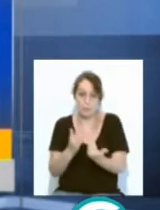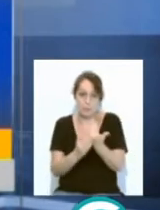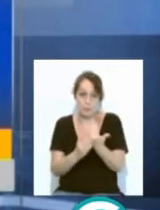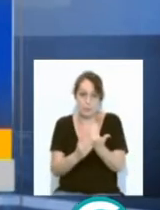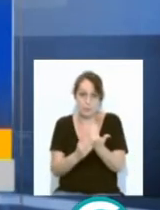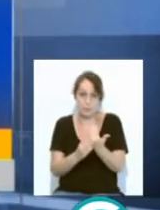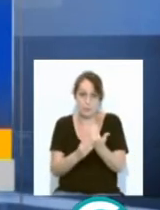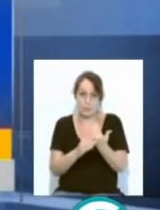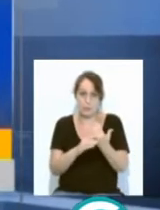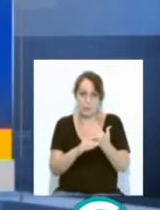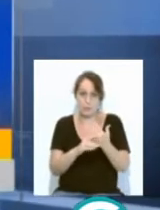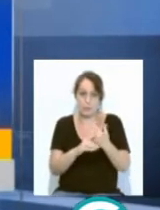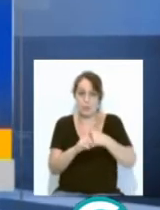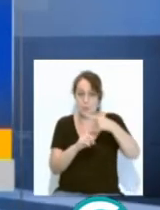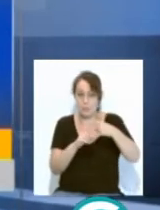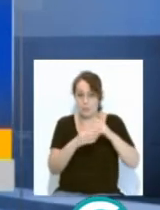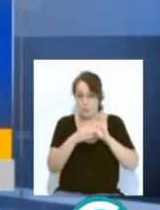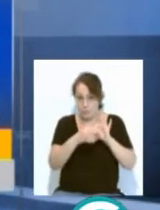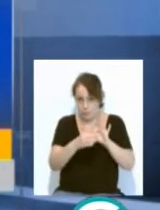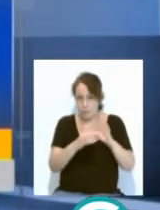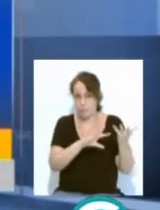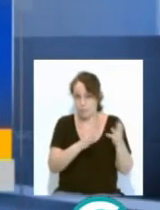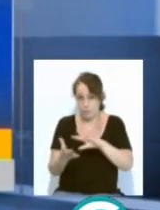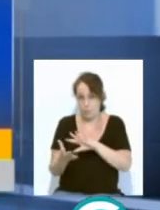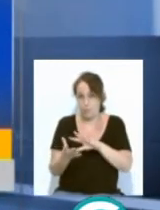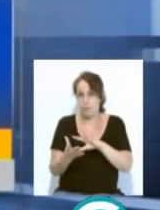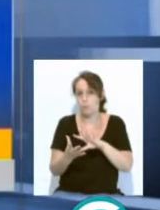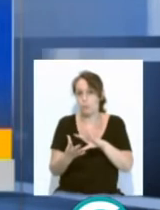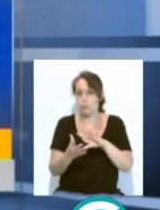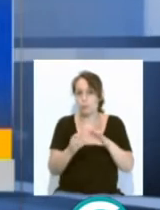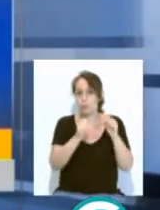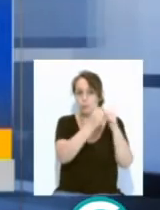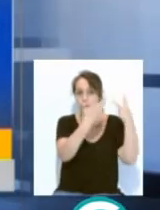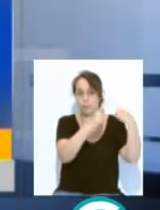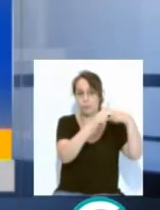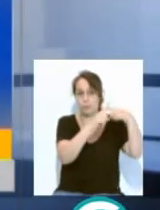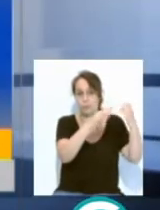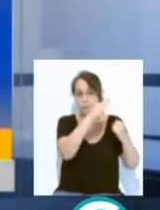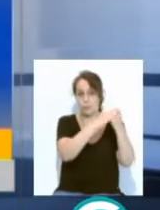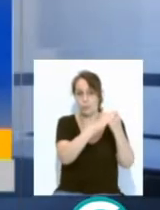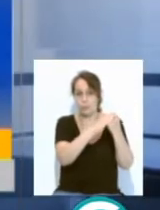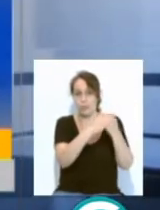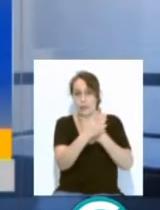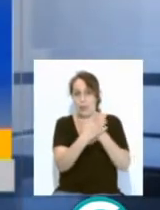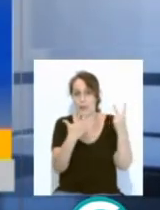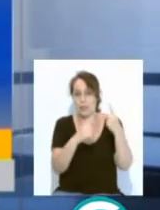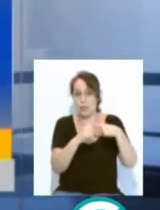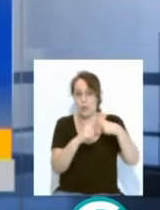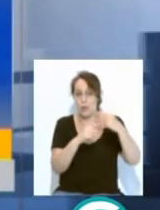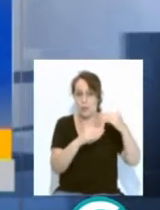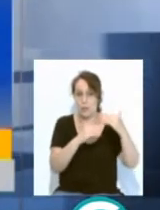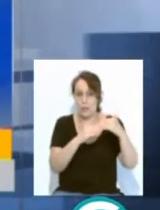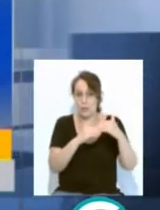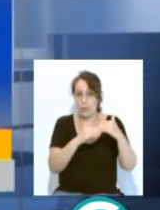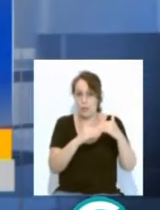Los valores extremos en cuanto a las temperaturas variarán entre los 27 grados de máxima y los 17 grados de mínima